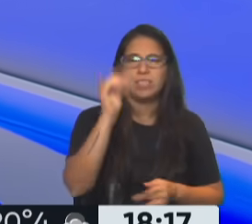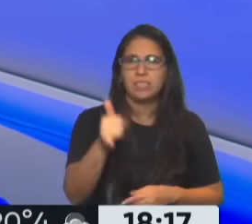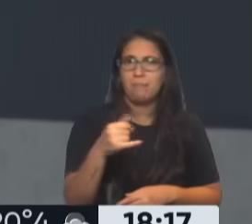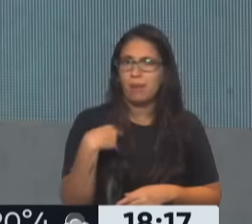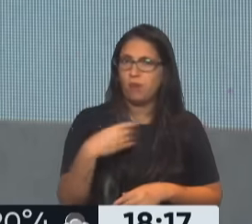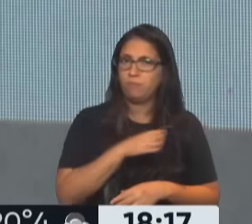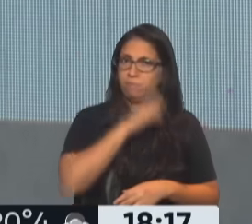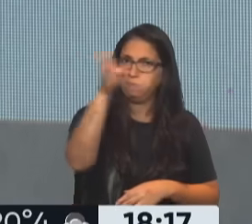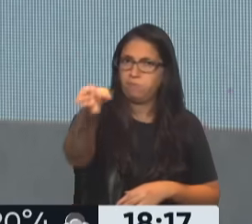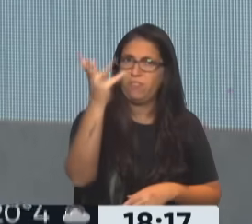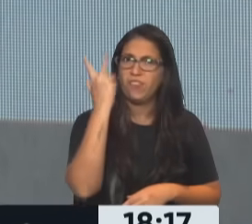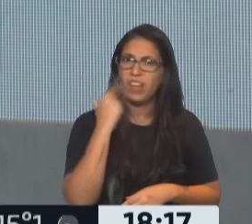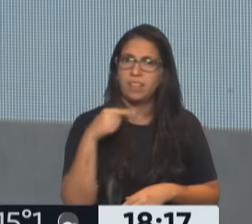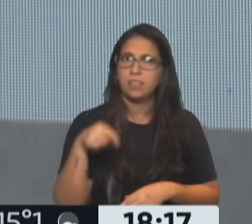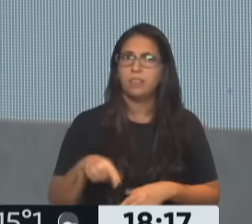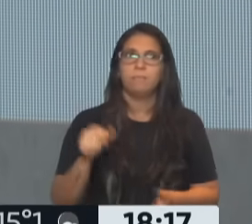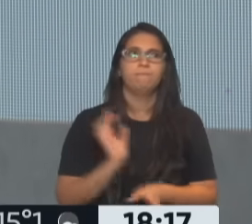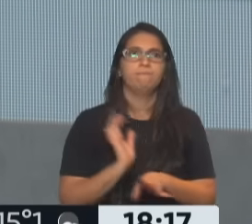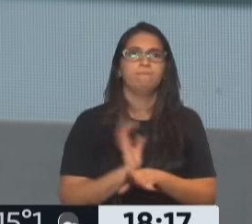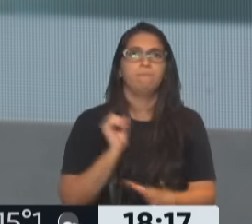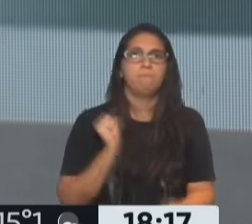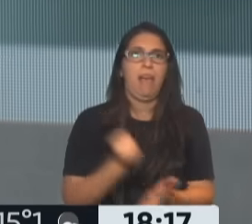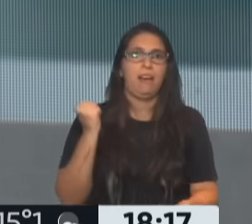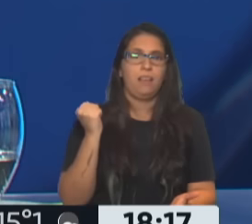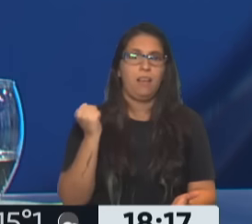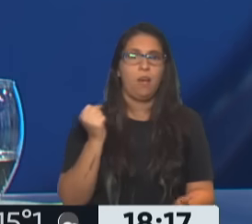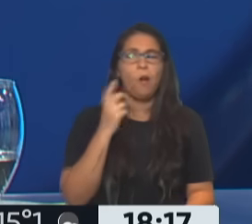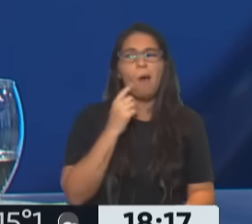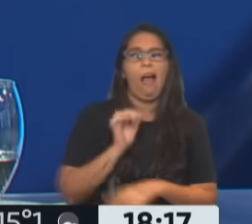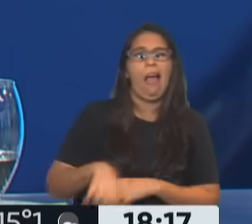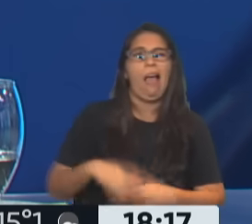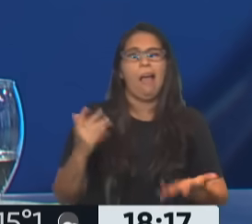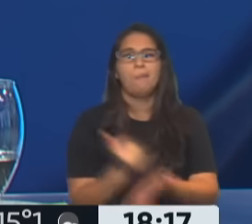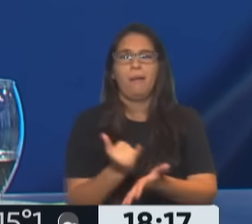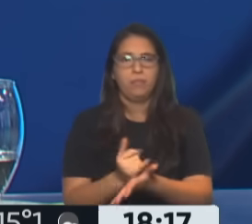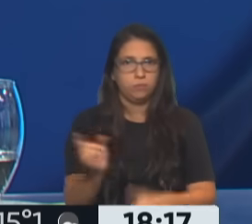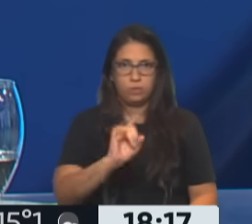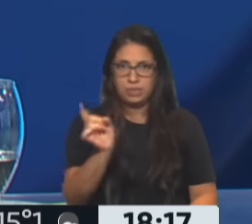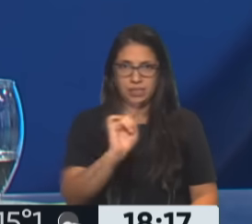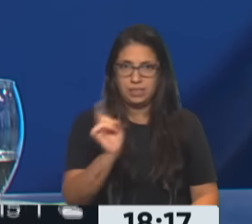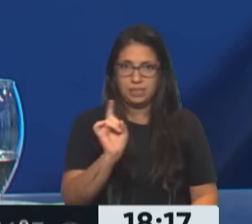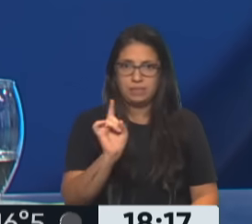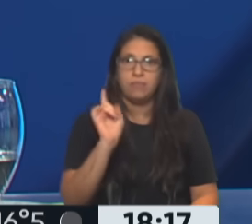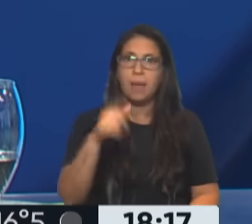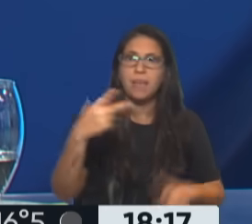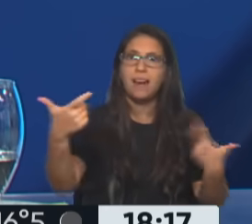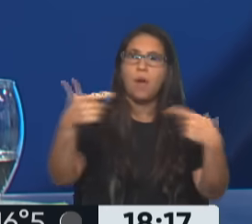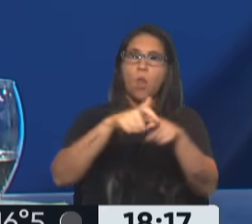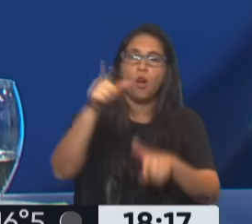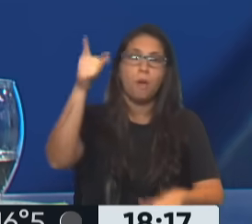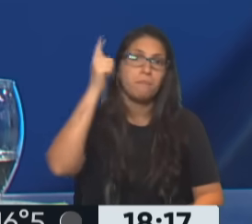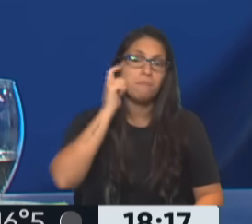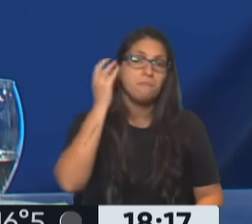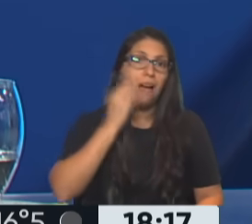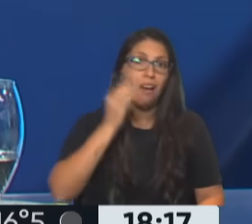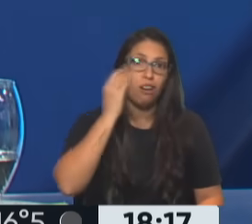viaje a Francia me parece que hay un antes y un después, y no pasa, pero para nada inadvertido. Sí, totalmente, y además reunirse con Emmanuel Macron, Bueno, claro, que como lo